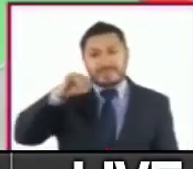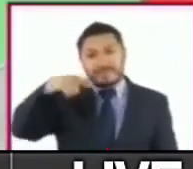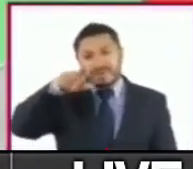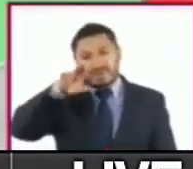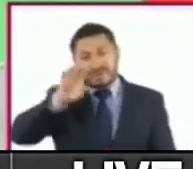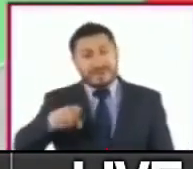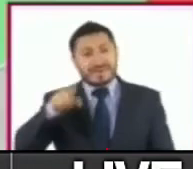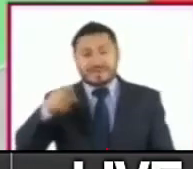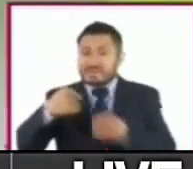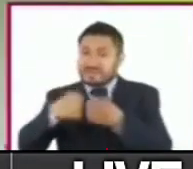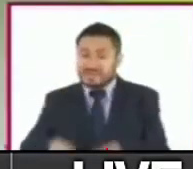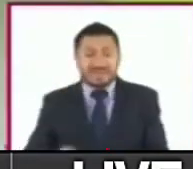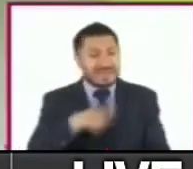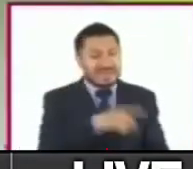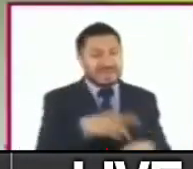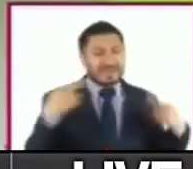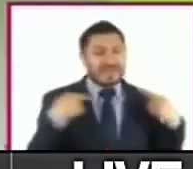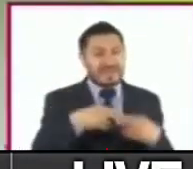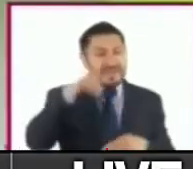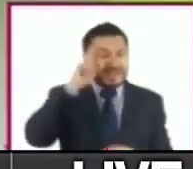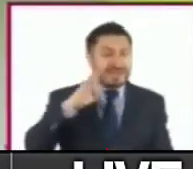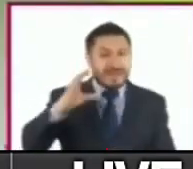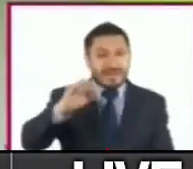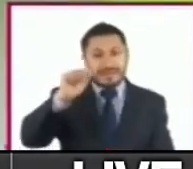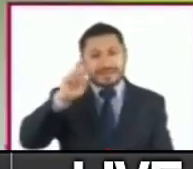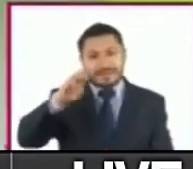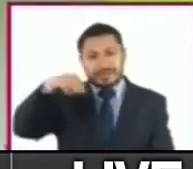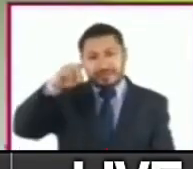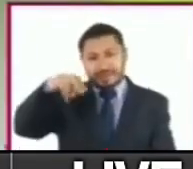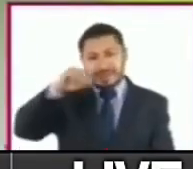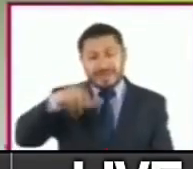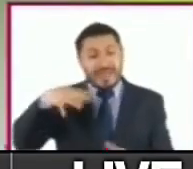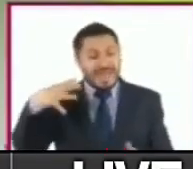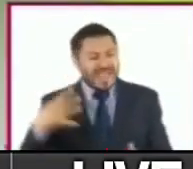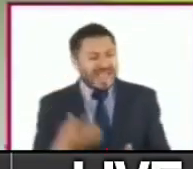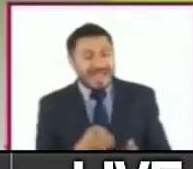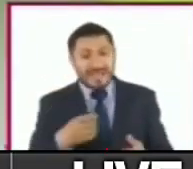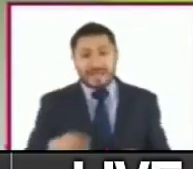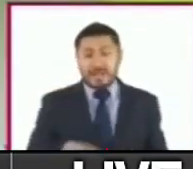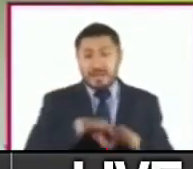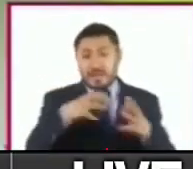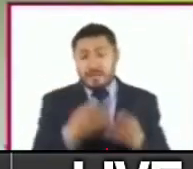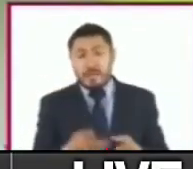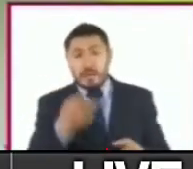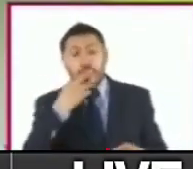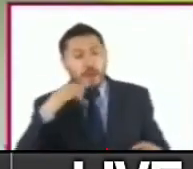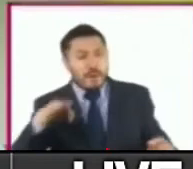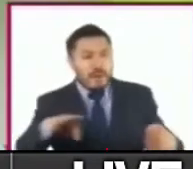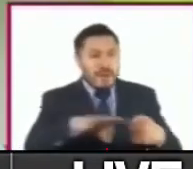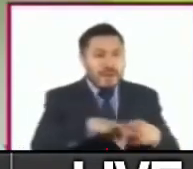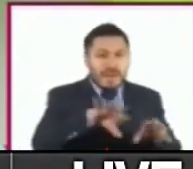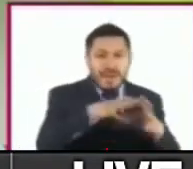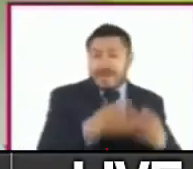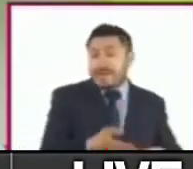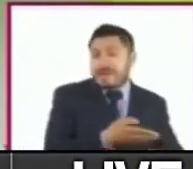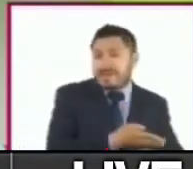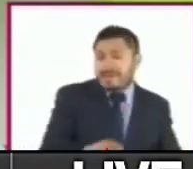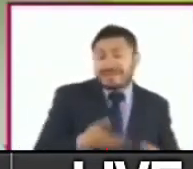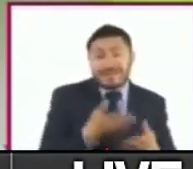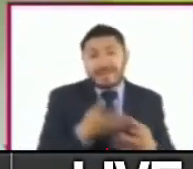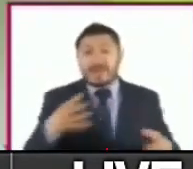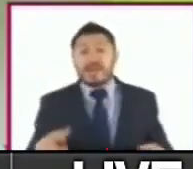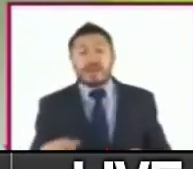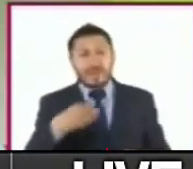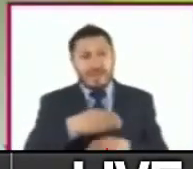te ganaron. La maestra Carmina puso su pelota roja lo más cerca a la pelota blanca. Vamos por nuestras